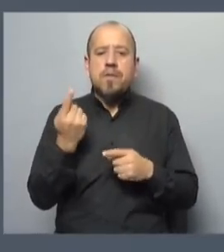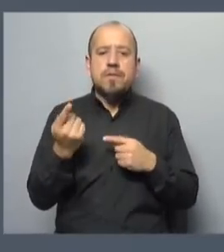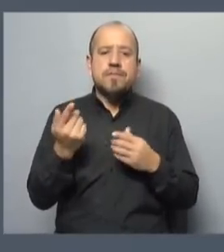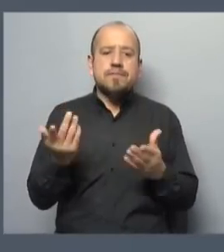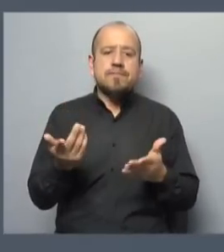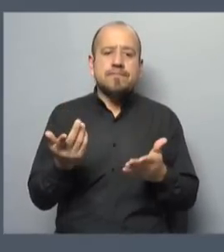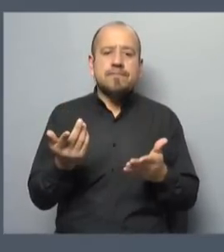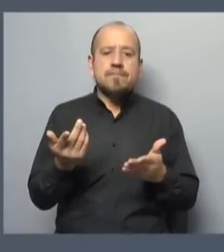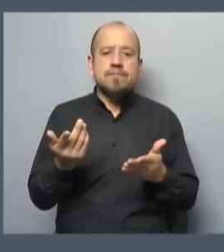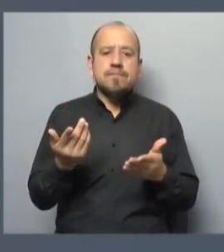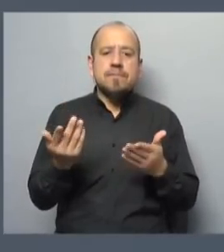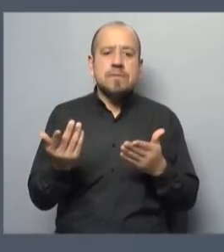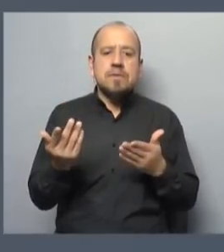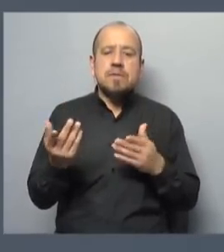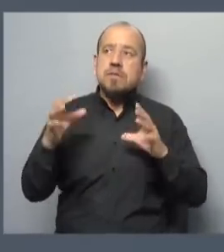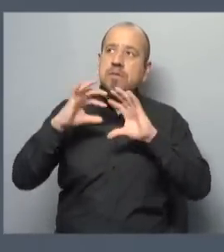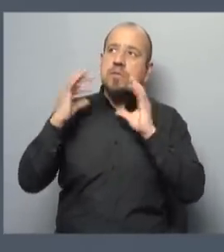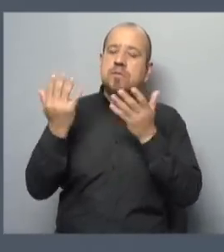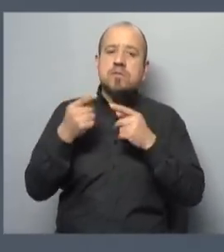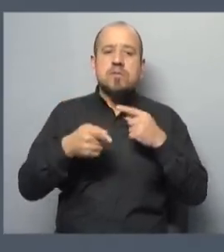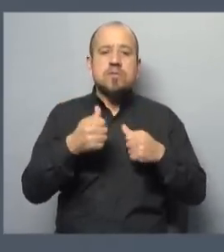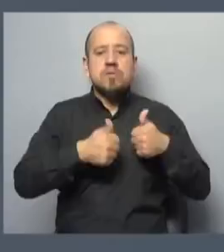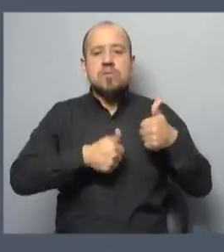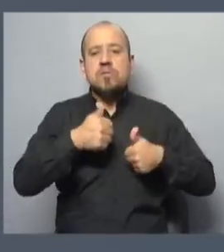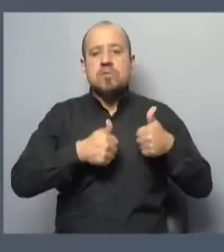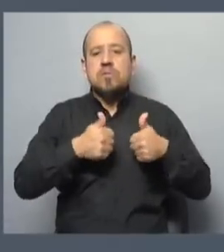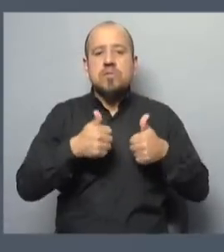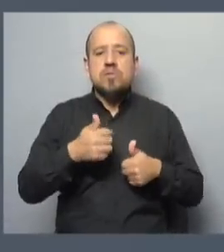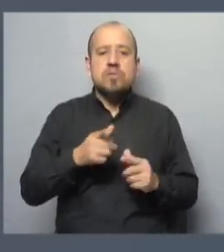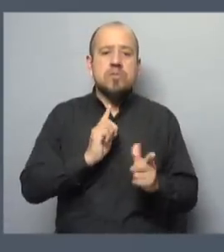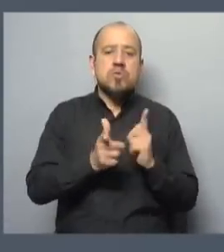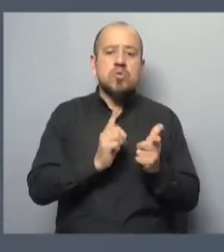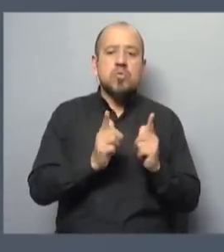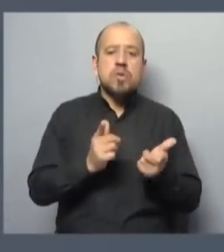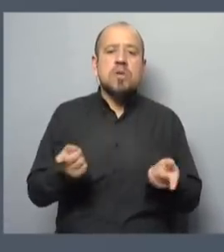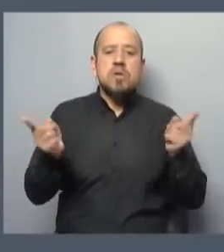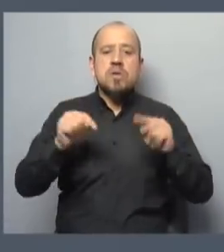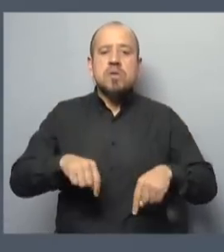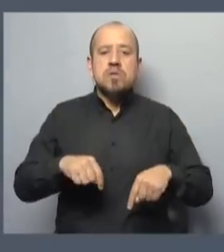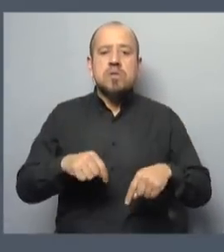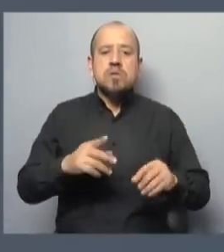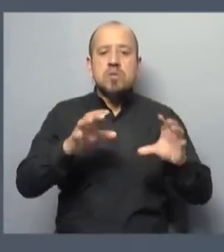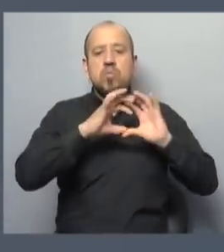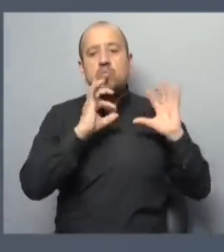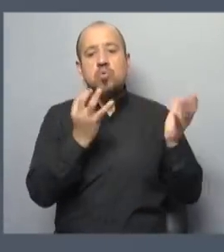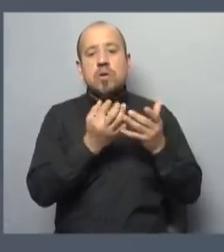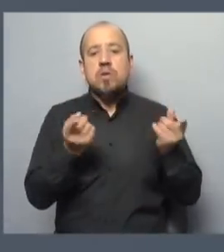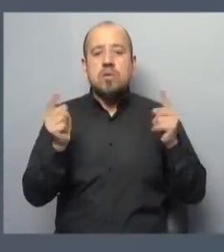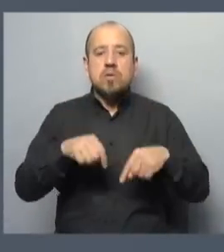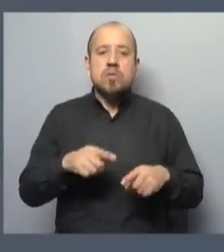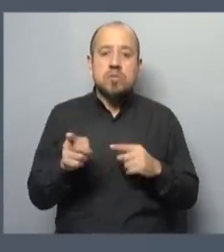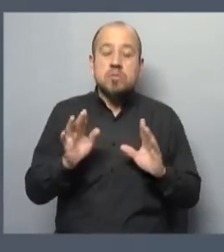por ahí para el resto del mundo poco competitiva me llamó la atención que viniera su áreas prepararse para un mundo para el mundial no voy a